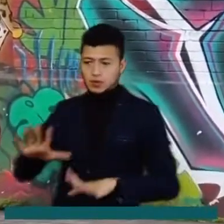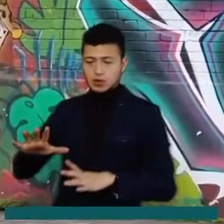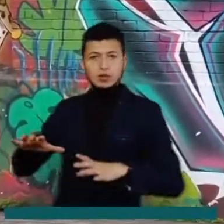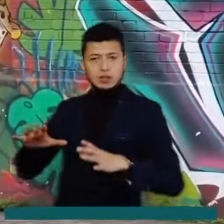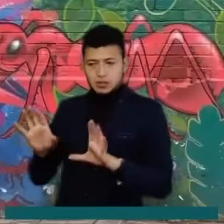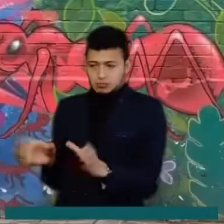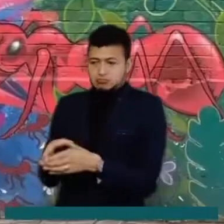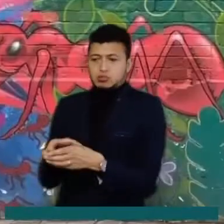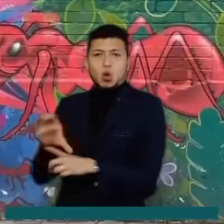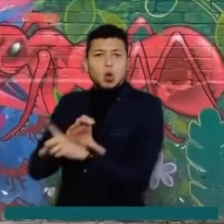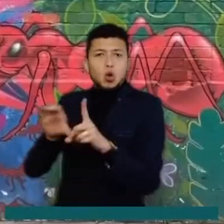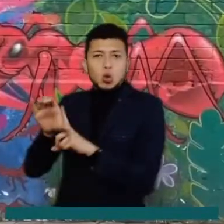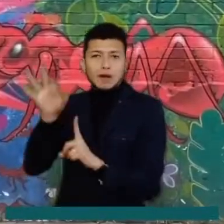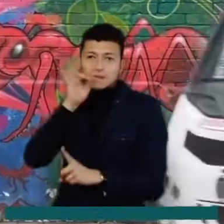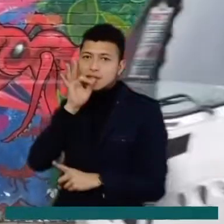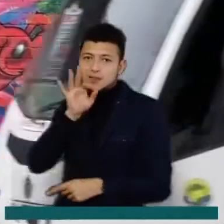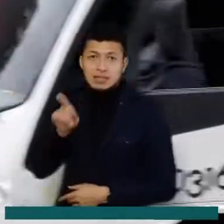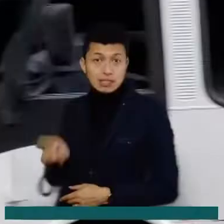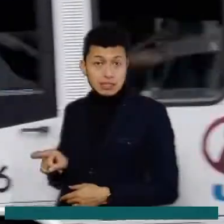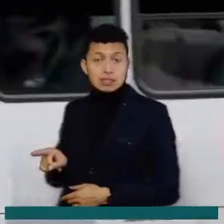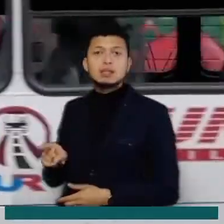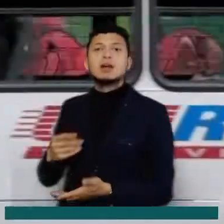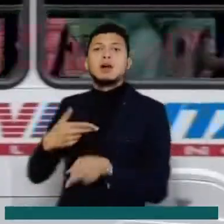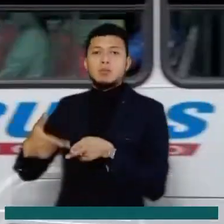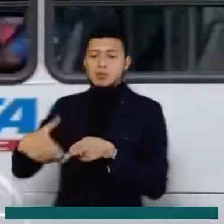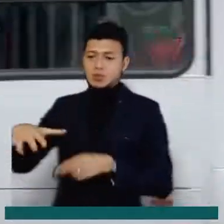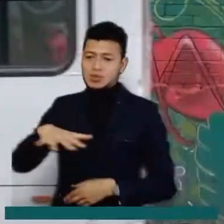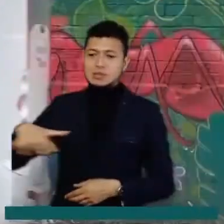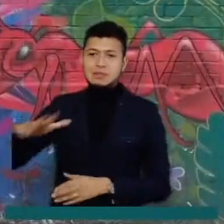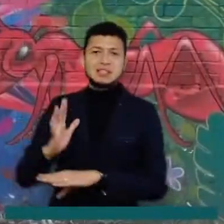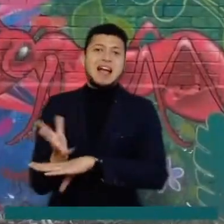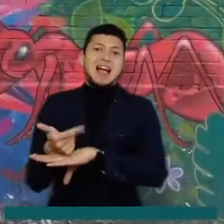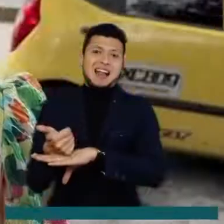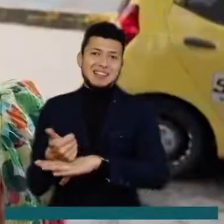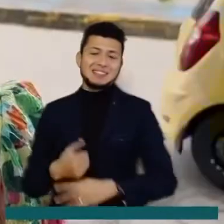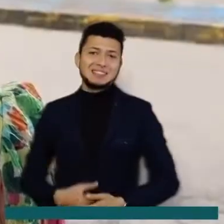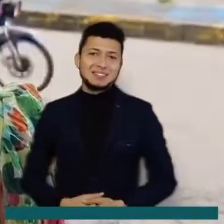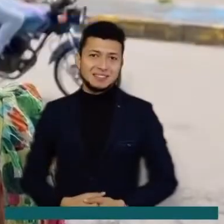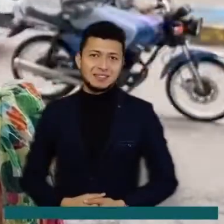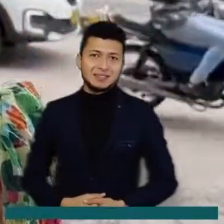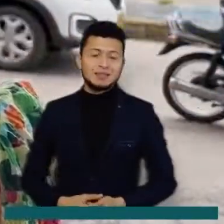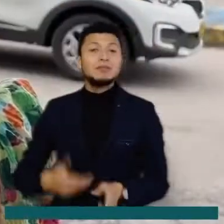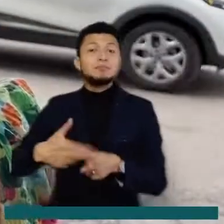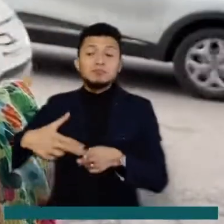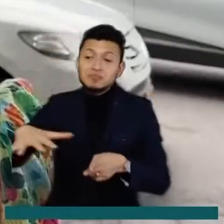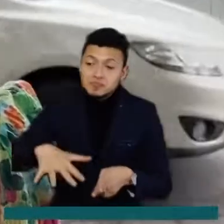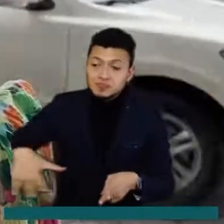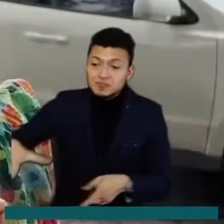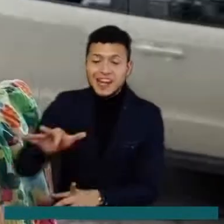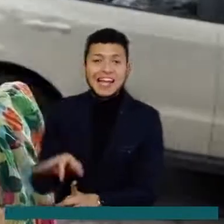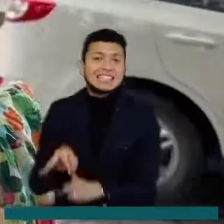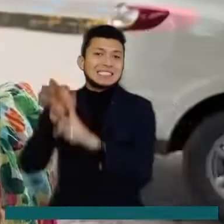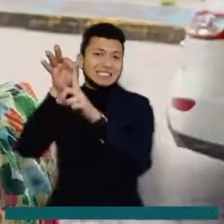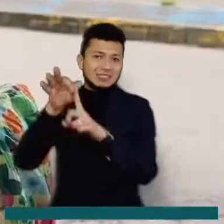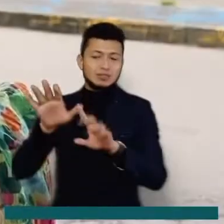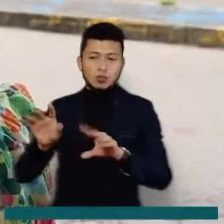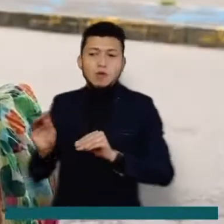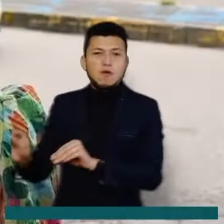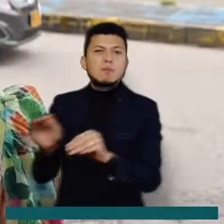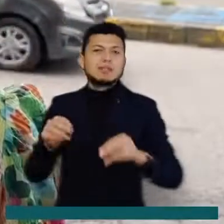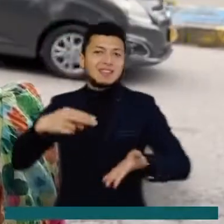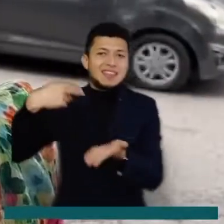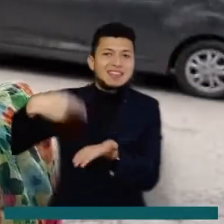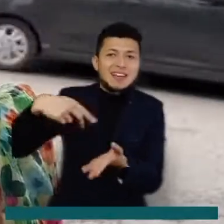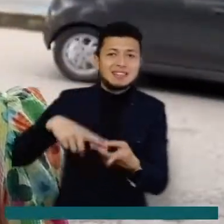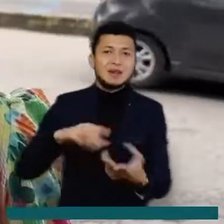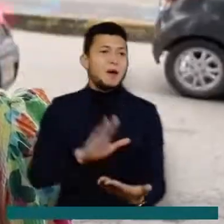Villavicencio Corcumbi. Aquí estará ubicado este espacio de artes. Vamos a tener unos espacios, unos escenarios especiales para